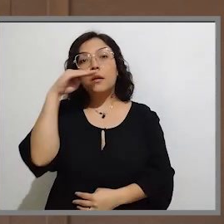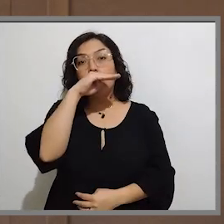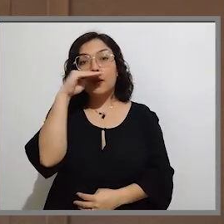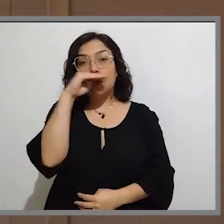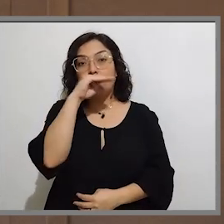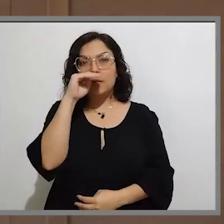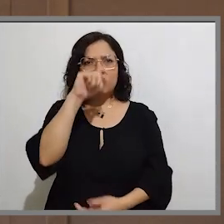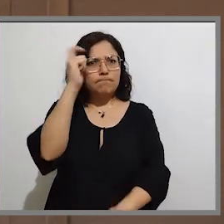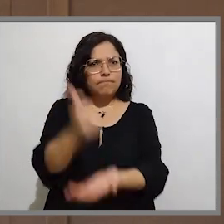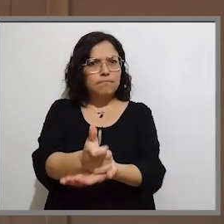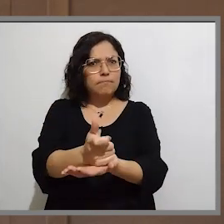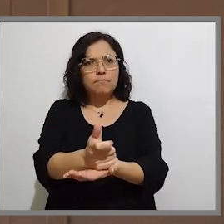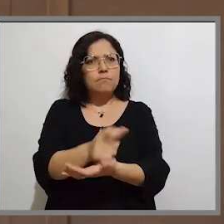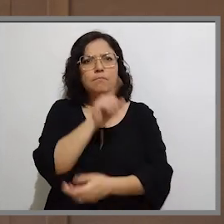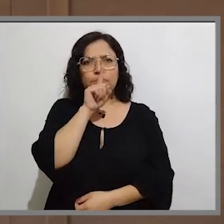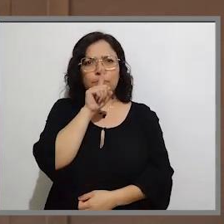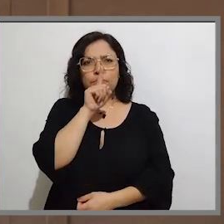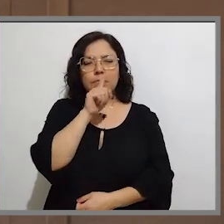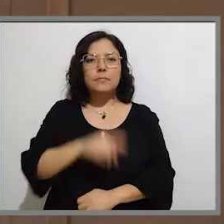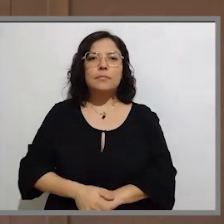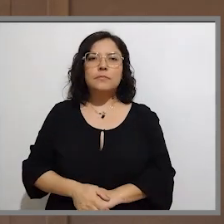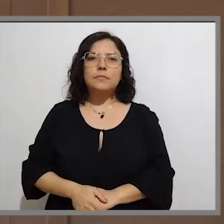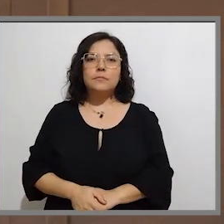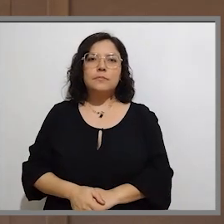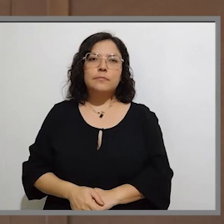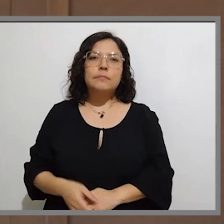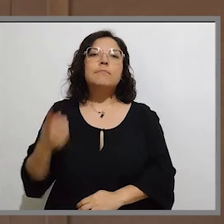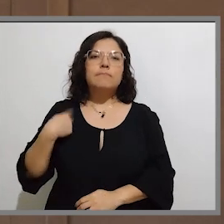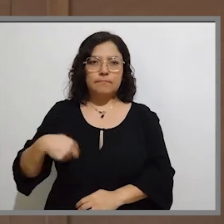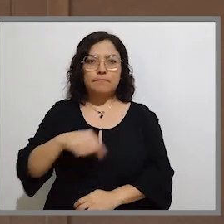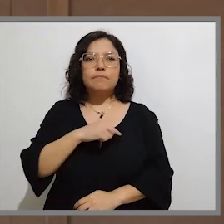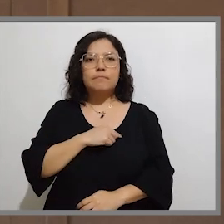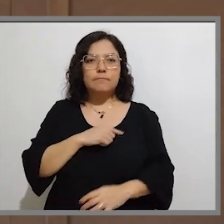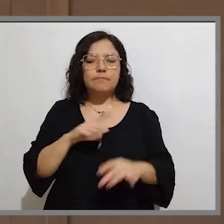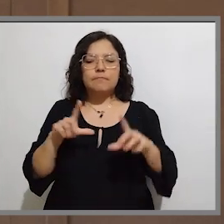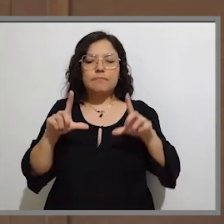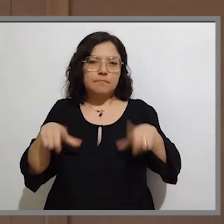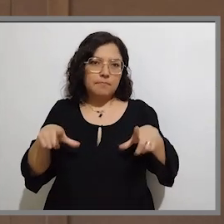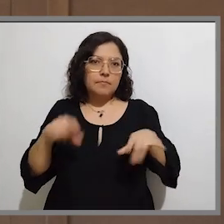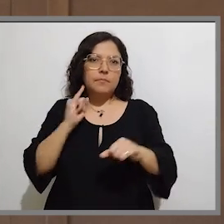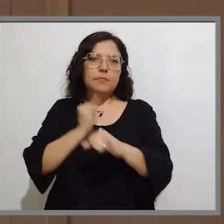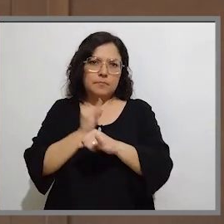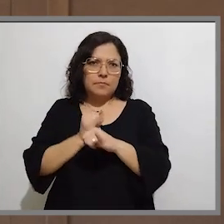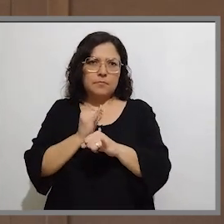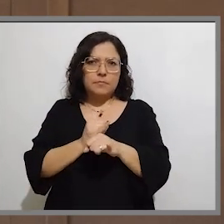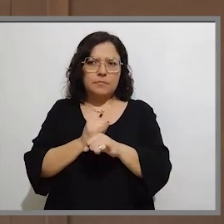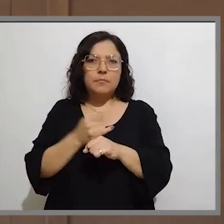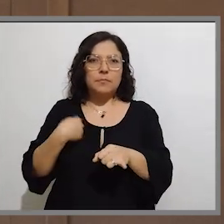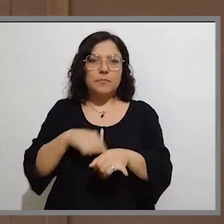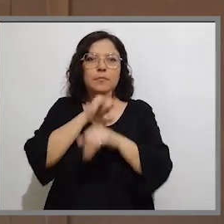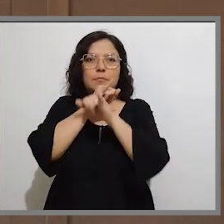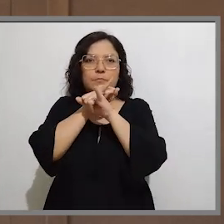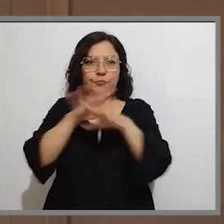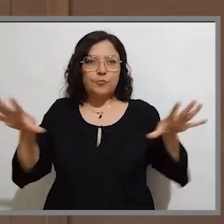gratuitos, no tienen ningún costo. Los vamos también a estar difundiendo a través de nuestras plataformas digitales para que la gente